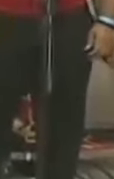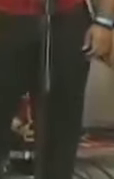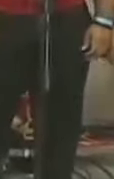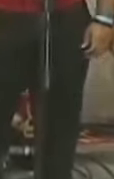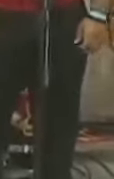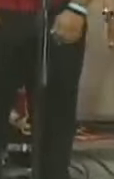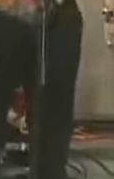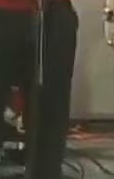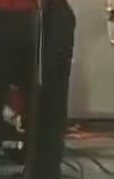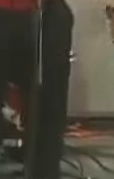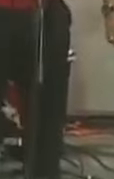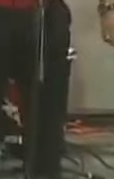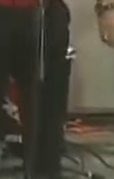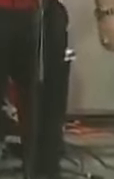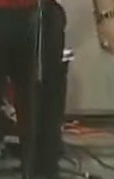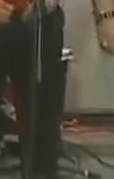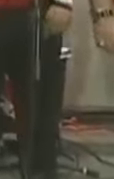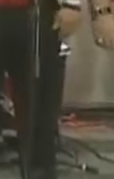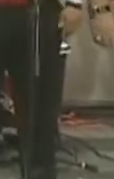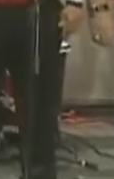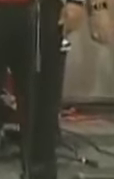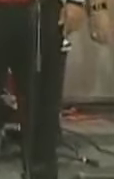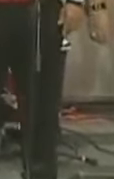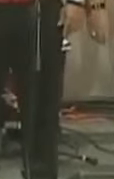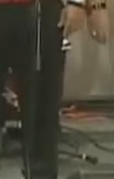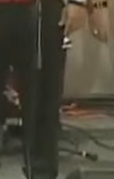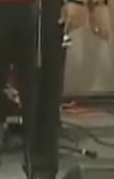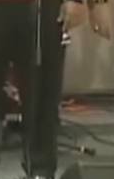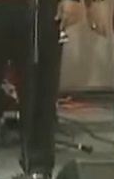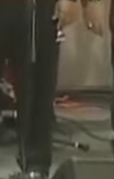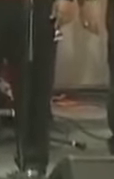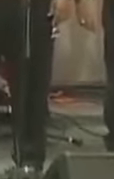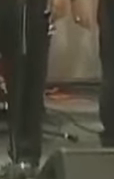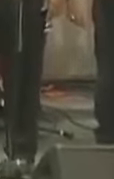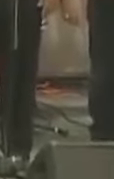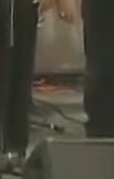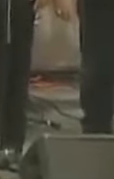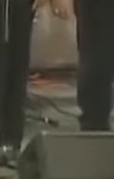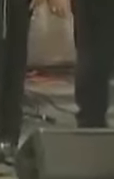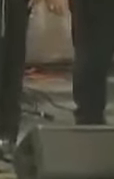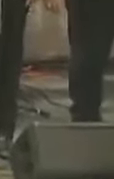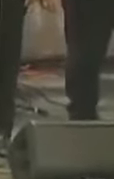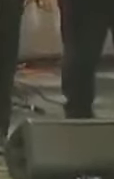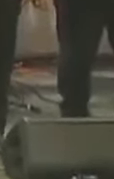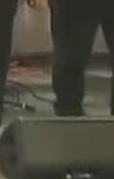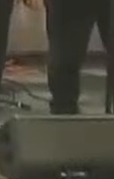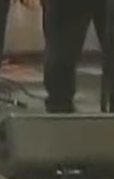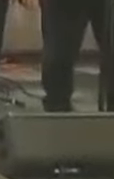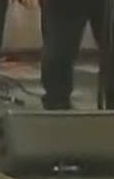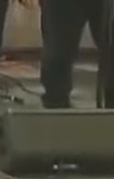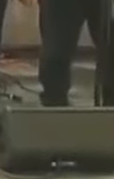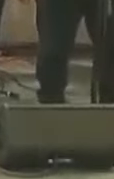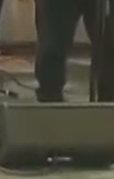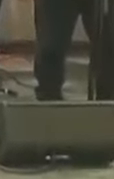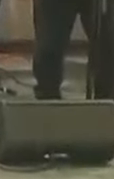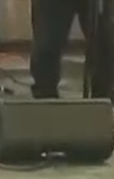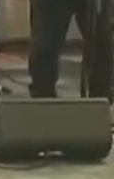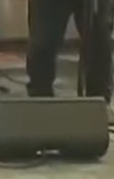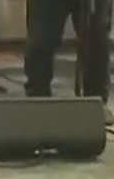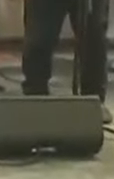te pondré en el pelo para demostrarte que mucho te